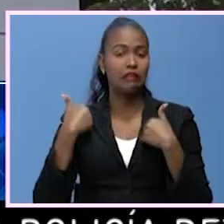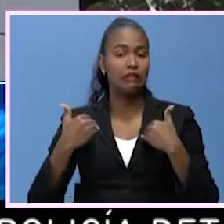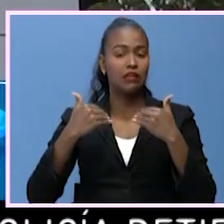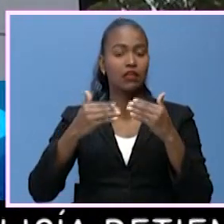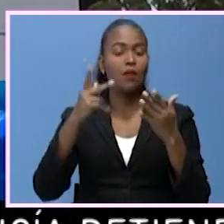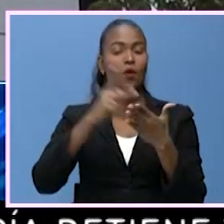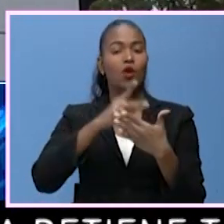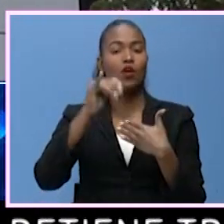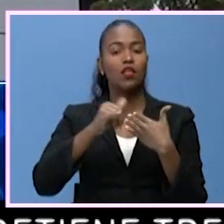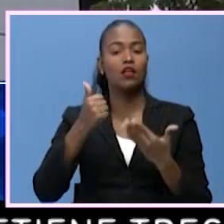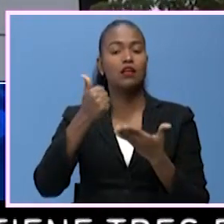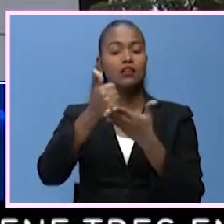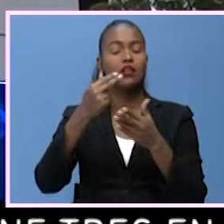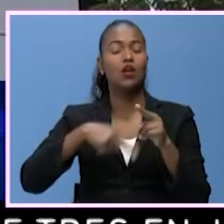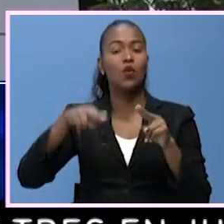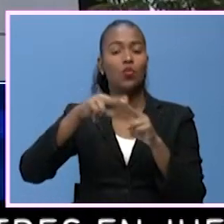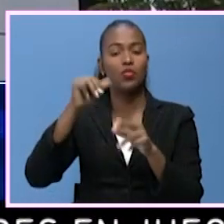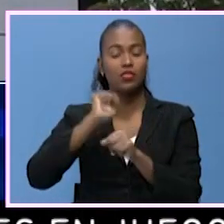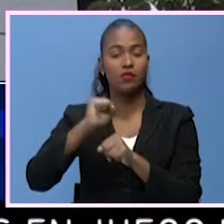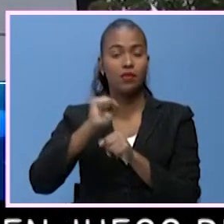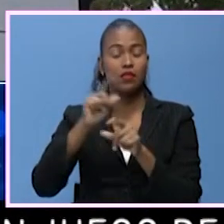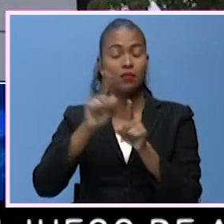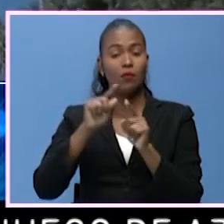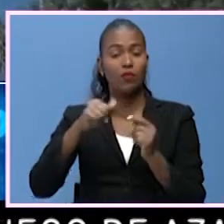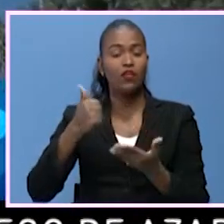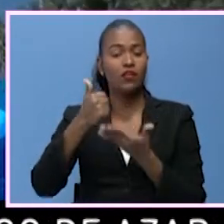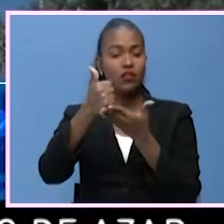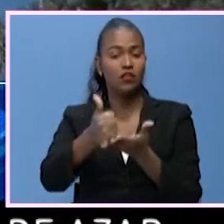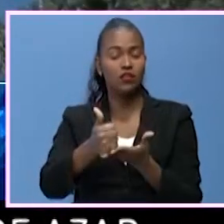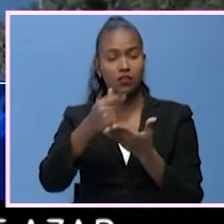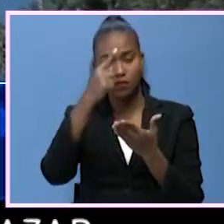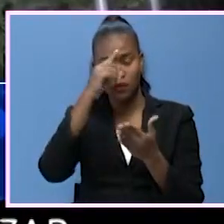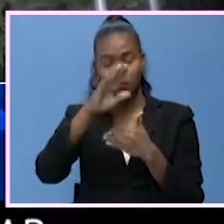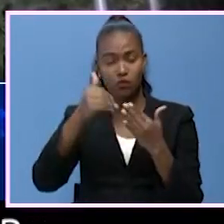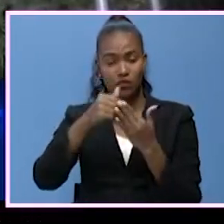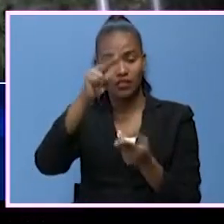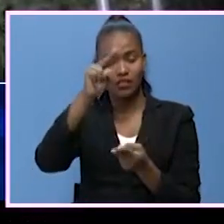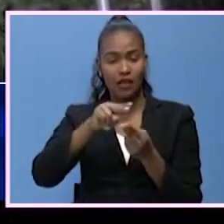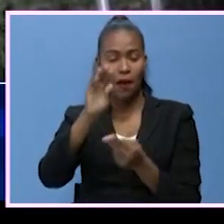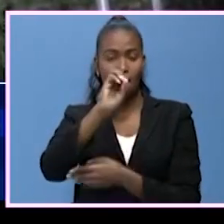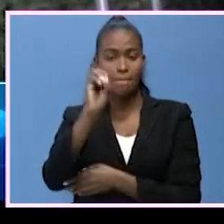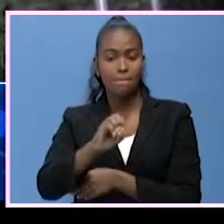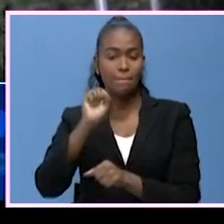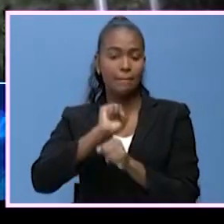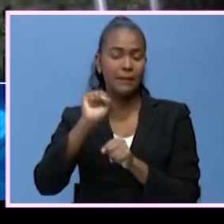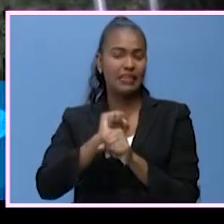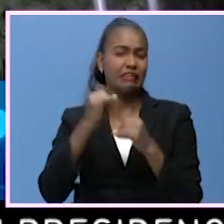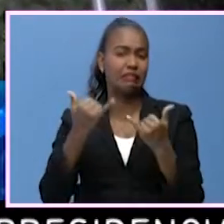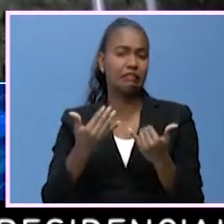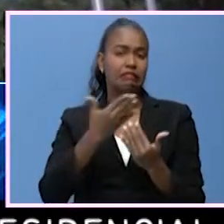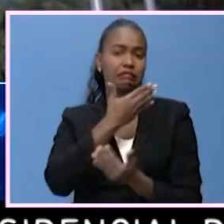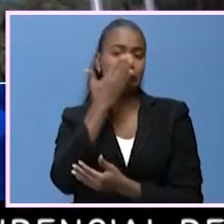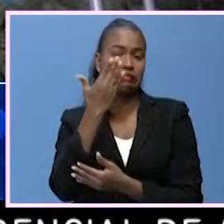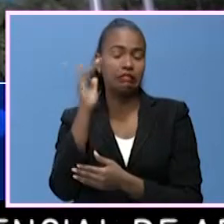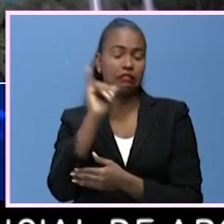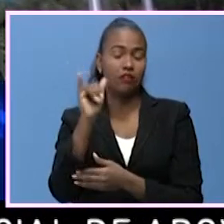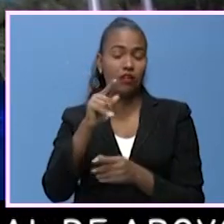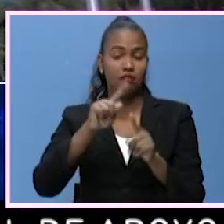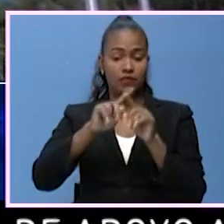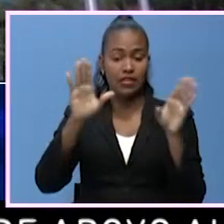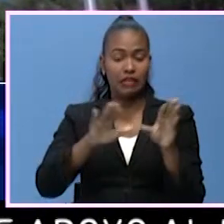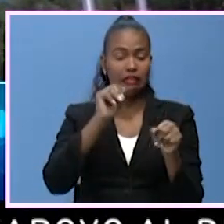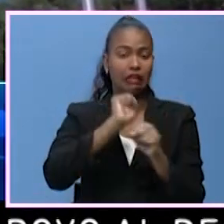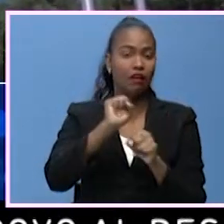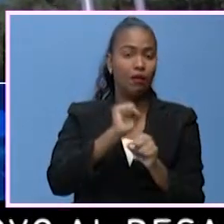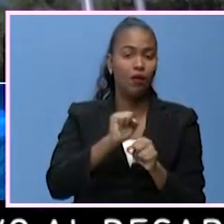un proyecto que fomente crear empleo y que permita impactar en la reducción de la tasa de desempleo actual, tales como la intermediación